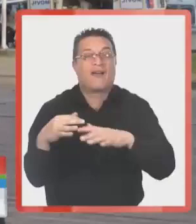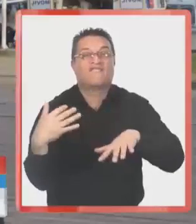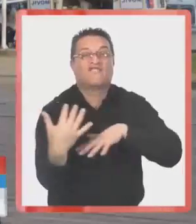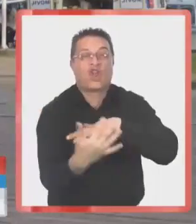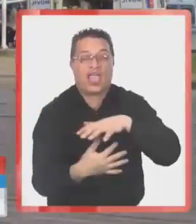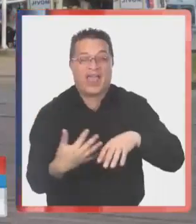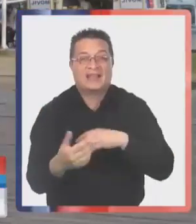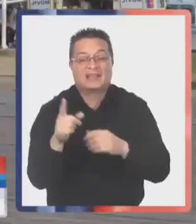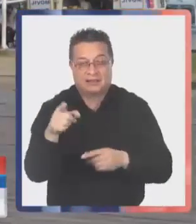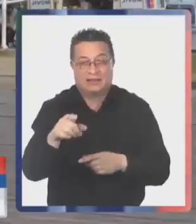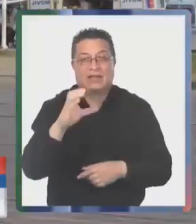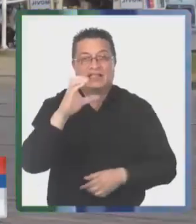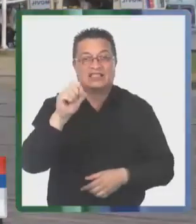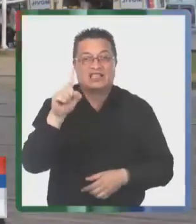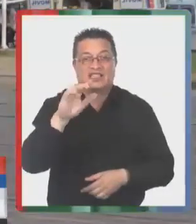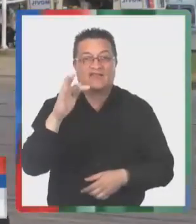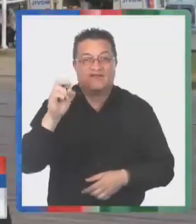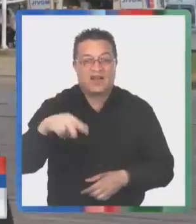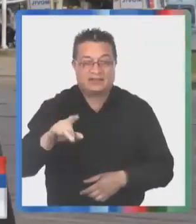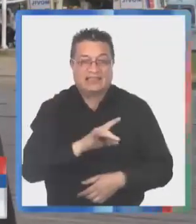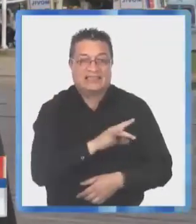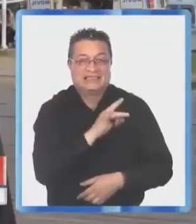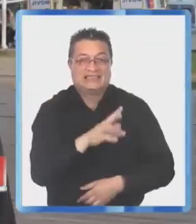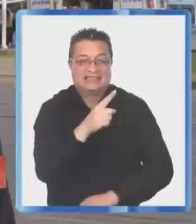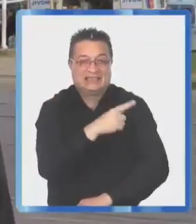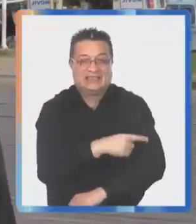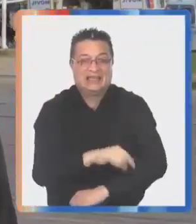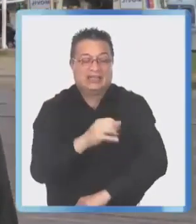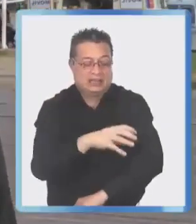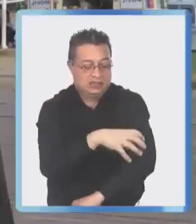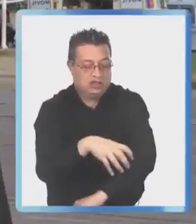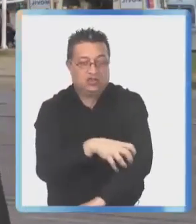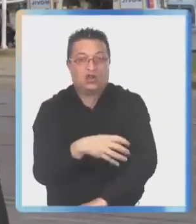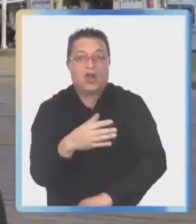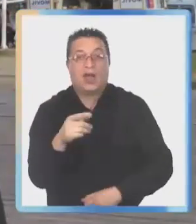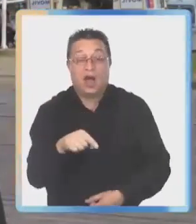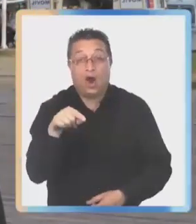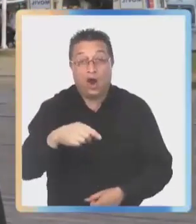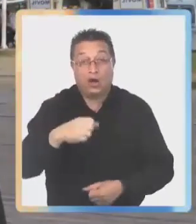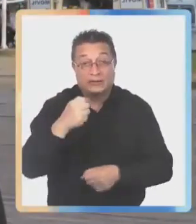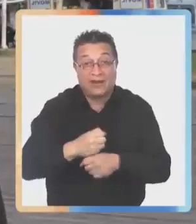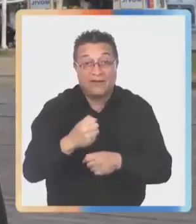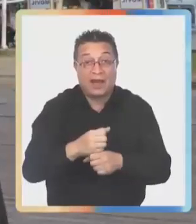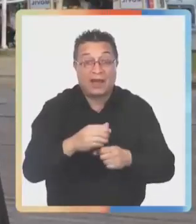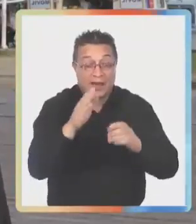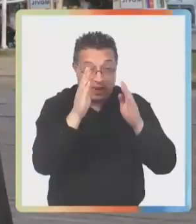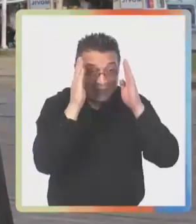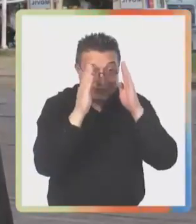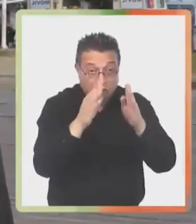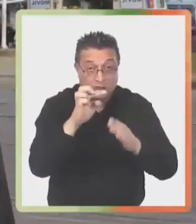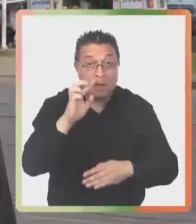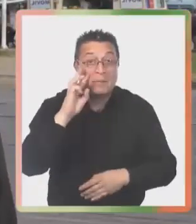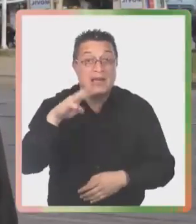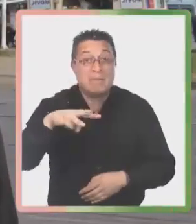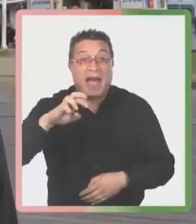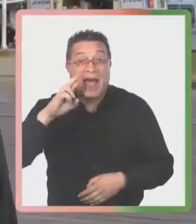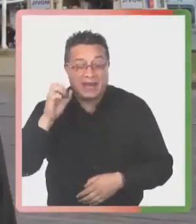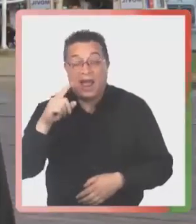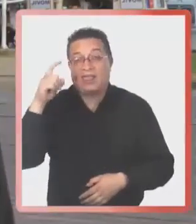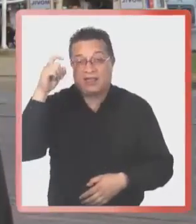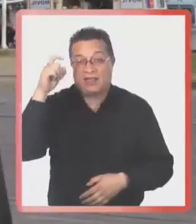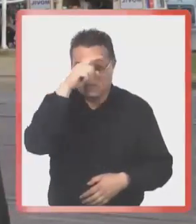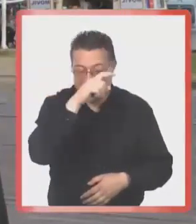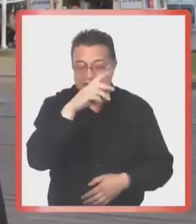de violencia en los CEFAN a nivel de país y en la macrozona. Hoy día trabajar en la atención primaria es